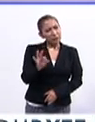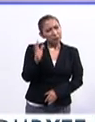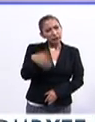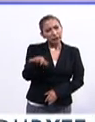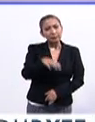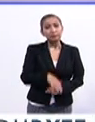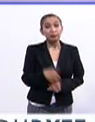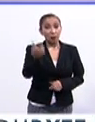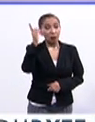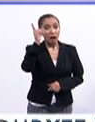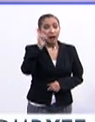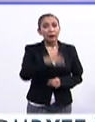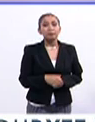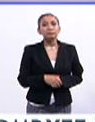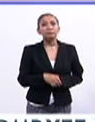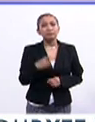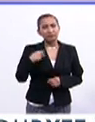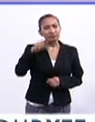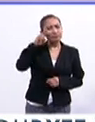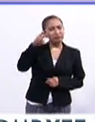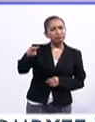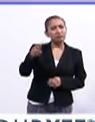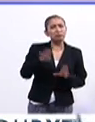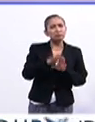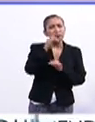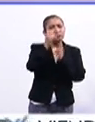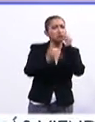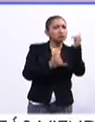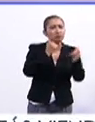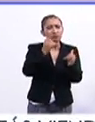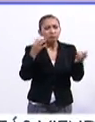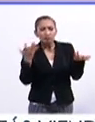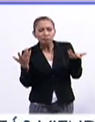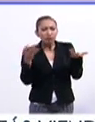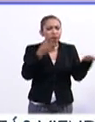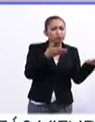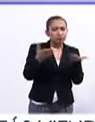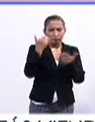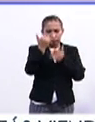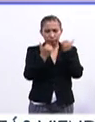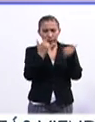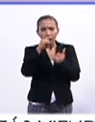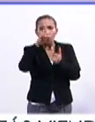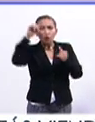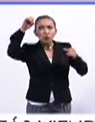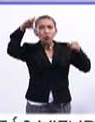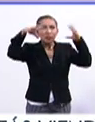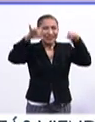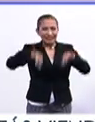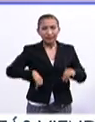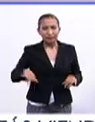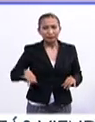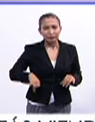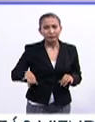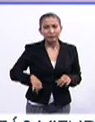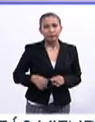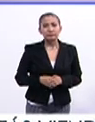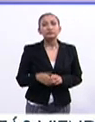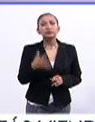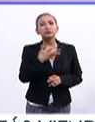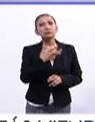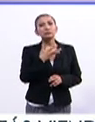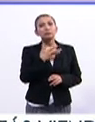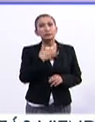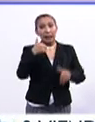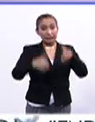ser bueno ojalá estamos viendo ahí cómo juegan con hay un juego de luces muy interesante tenemos